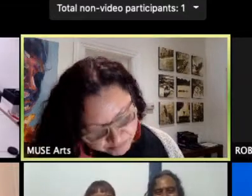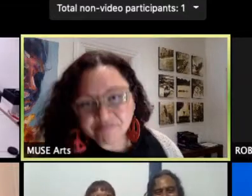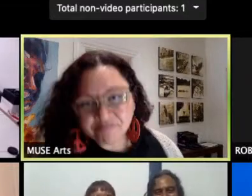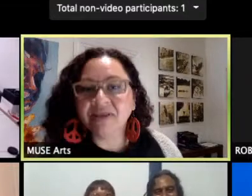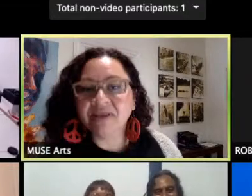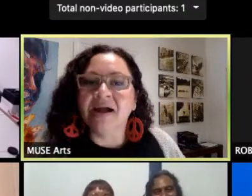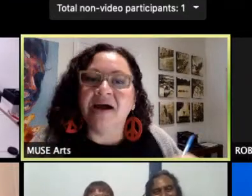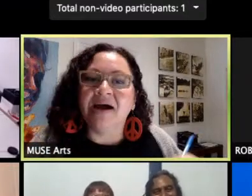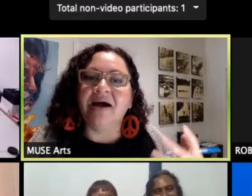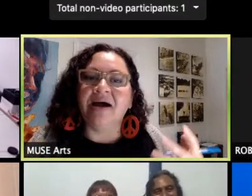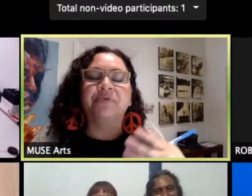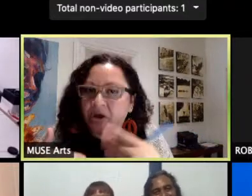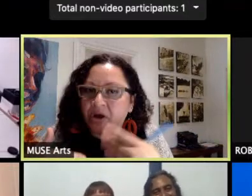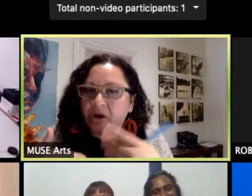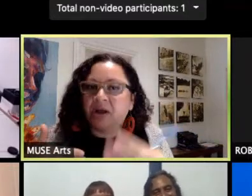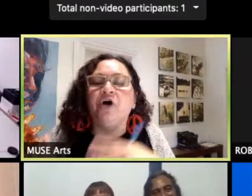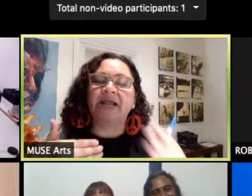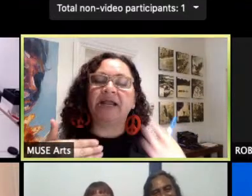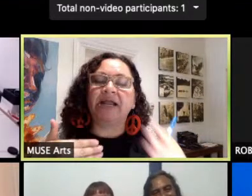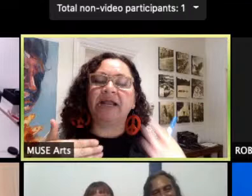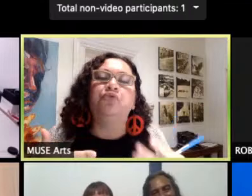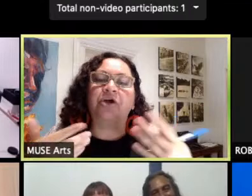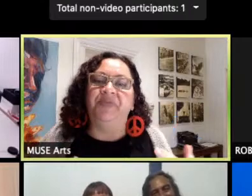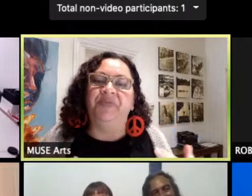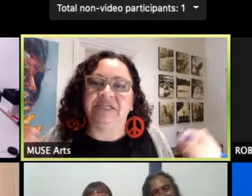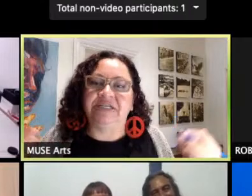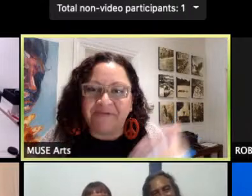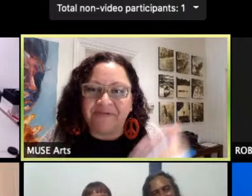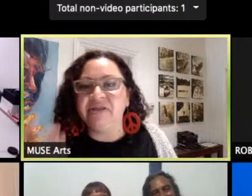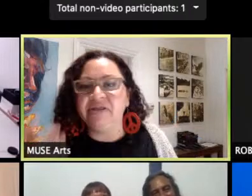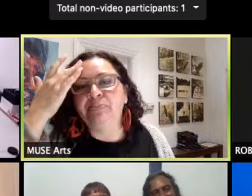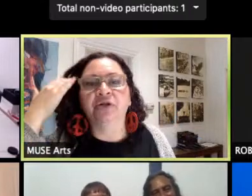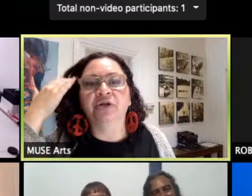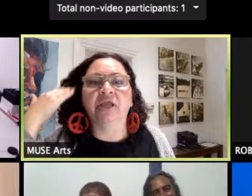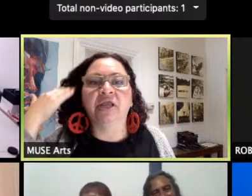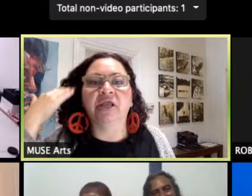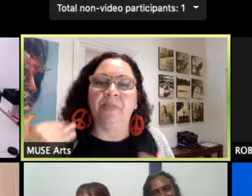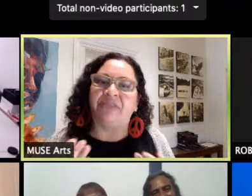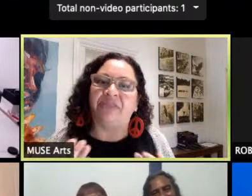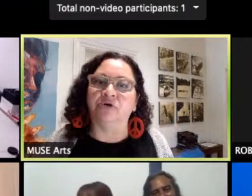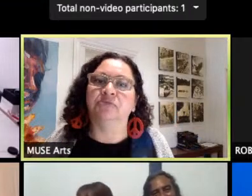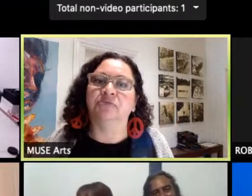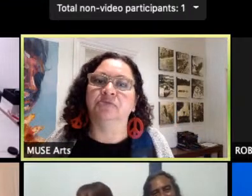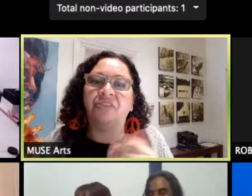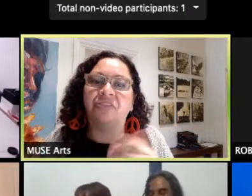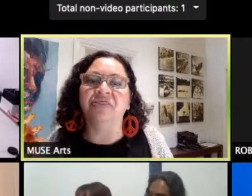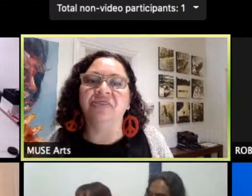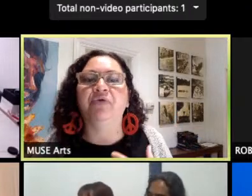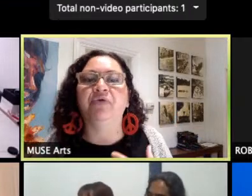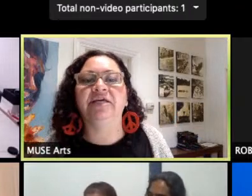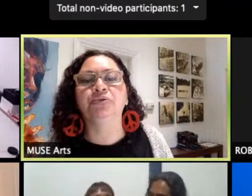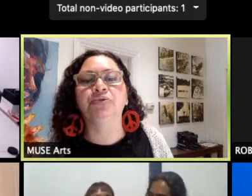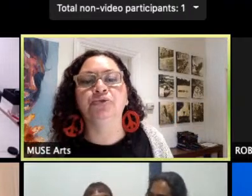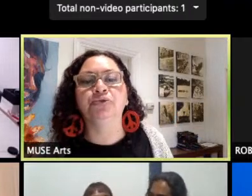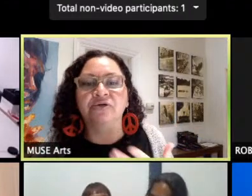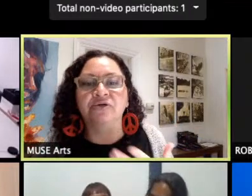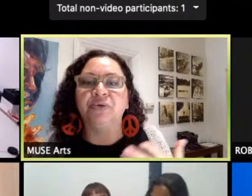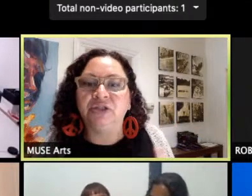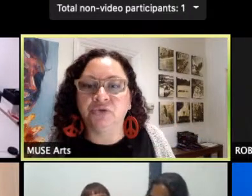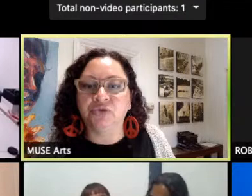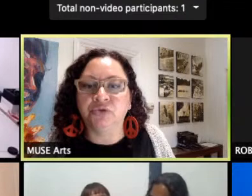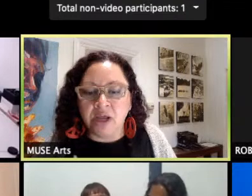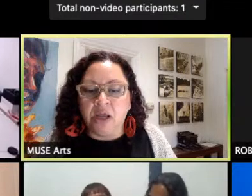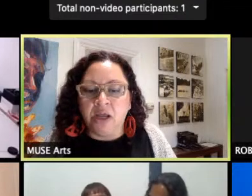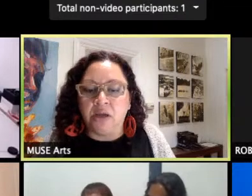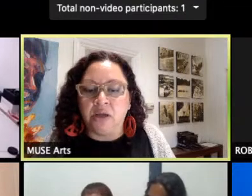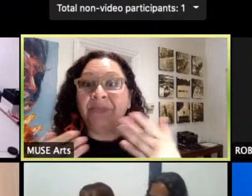You know, going along with the conversation of having to explore the new platforms, one thing that we needed to do, because we needed to